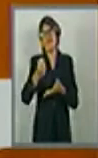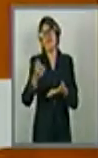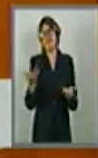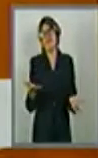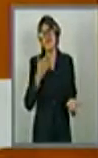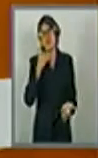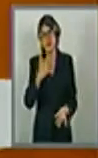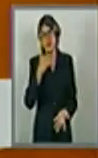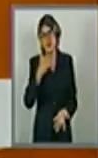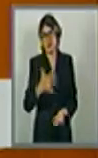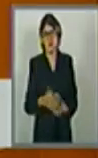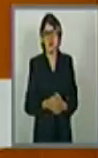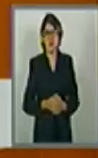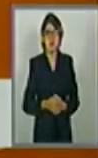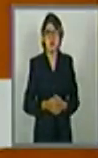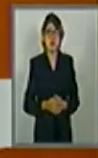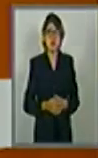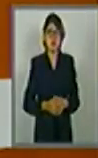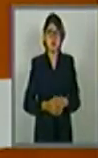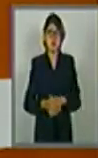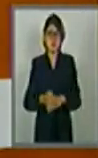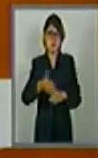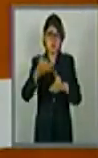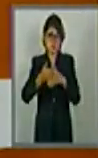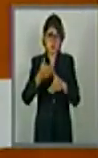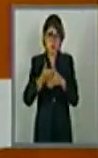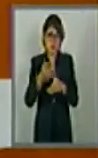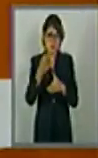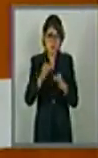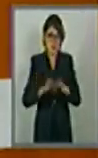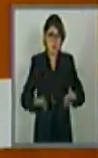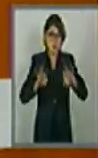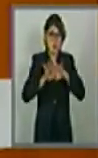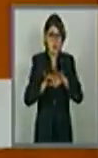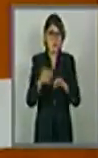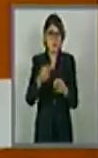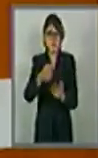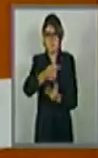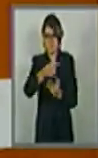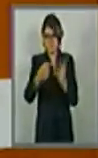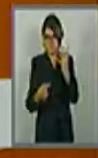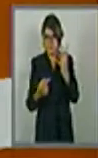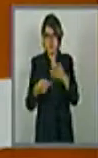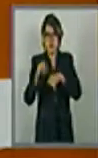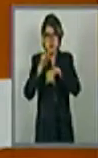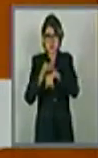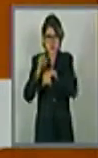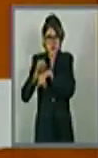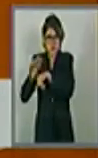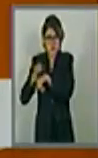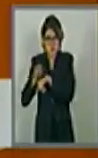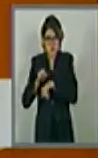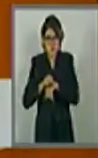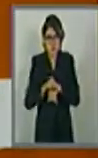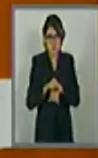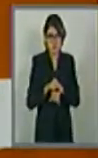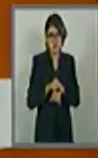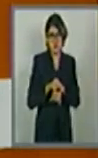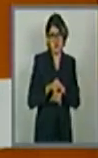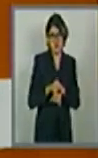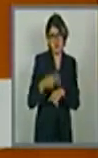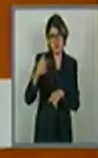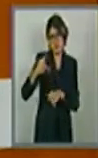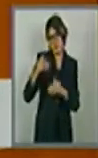electorales eso es materia de fiscalización es materia que debe impactar los